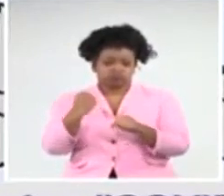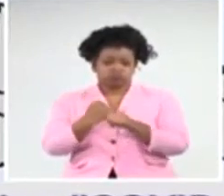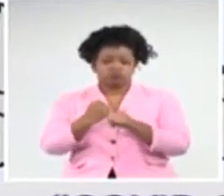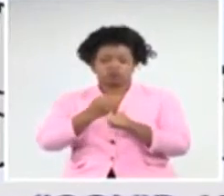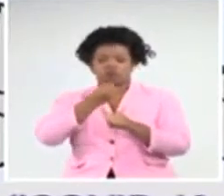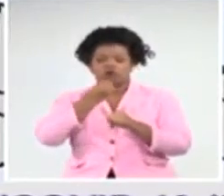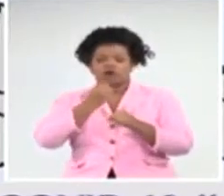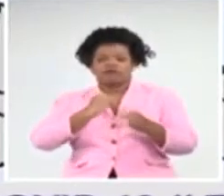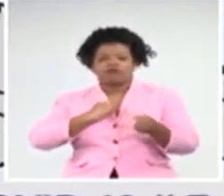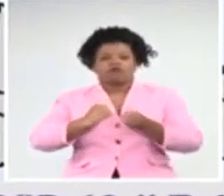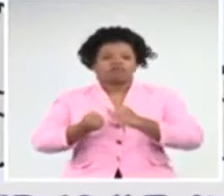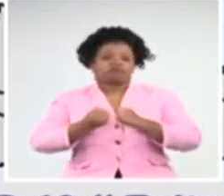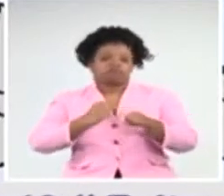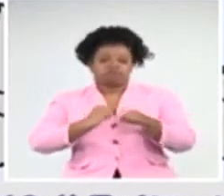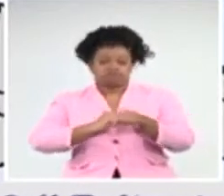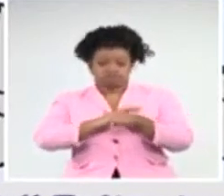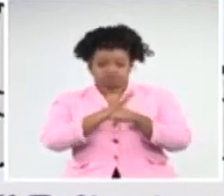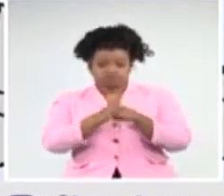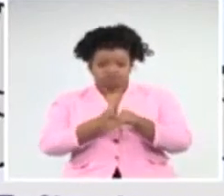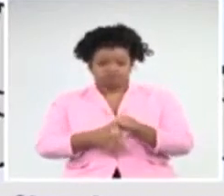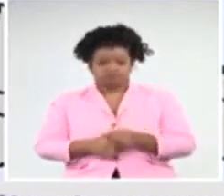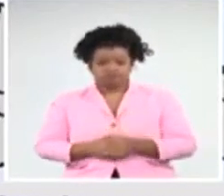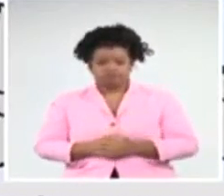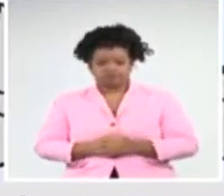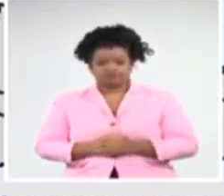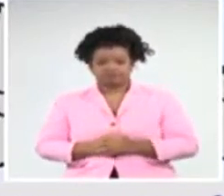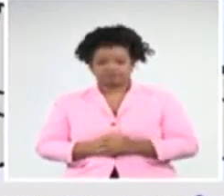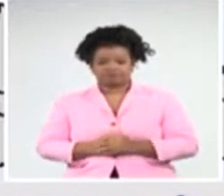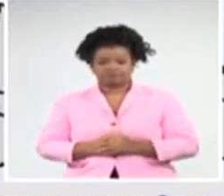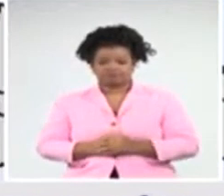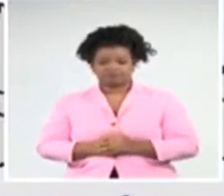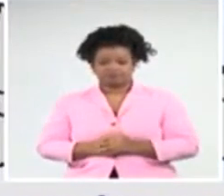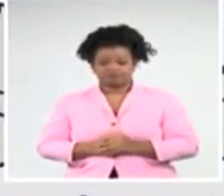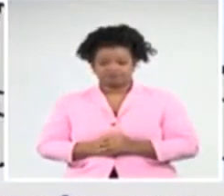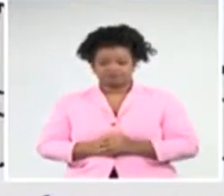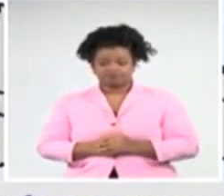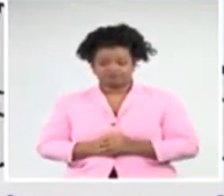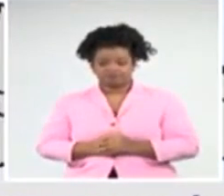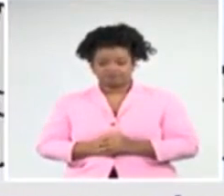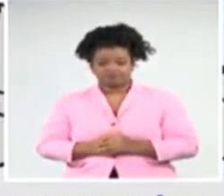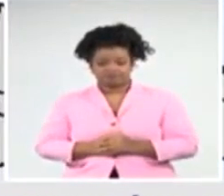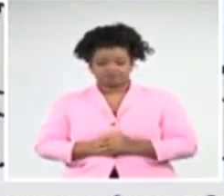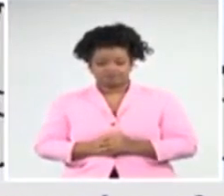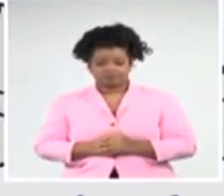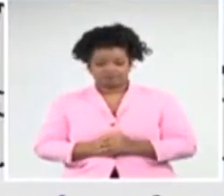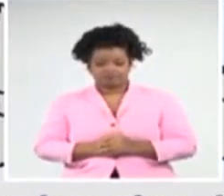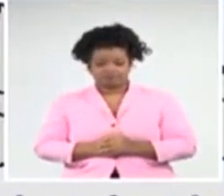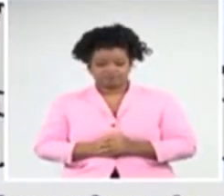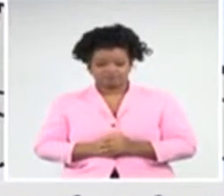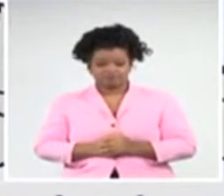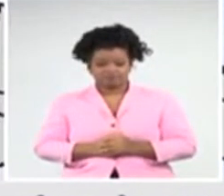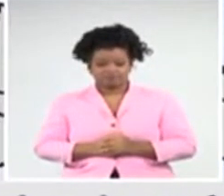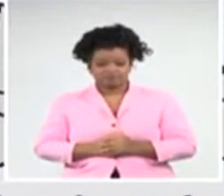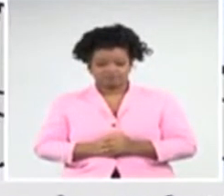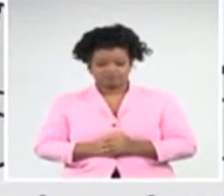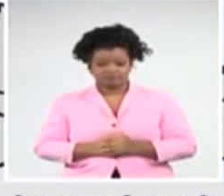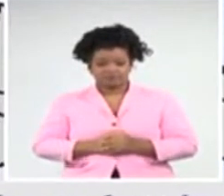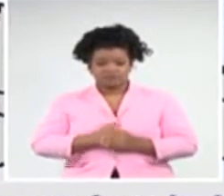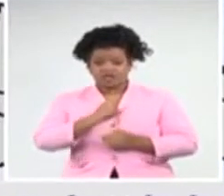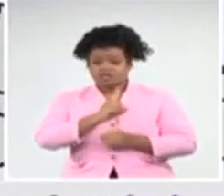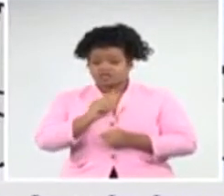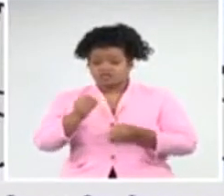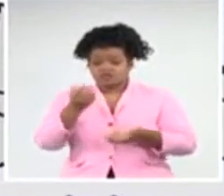controlar la transmisión tan elevada que tiene hace ya varios días. Cienfuegos